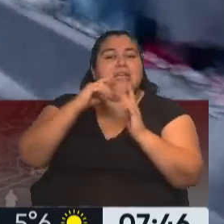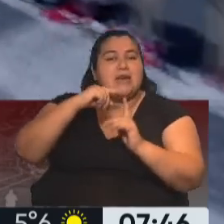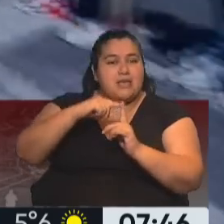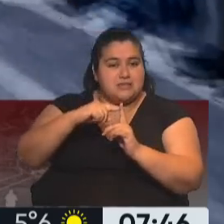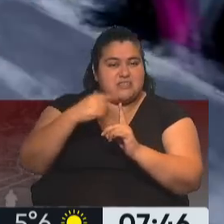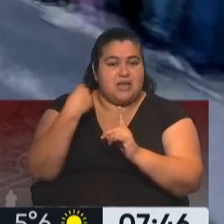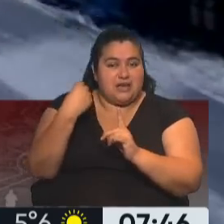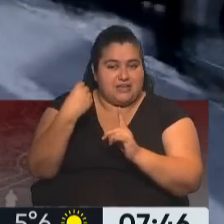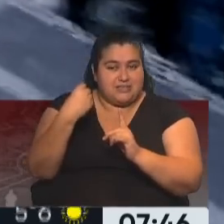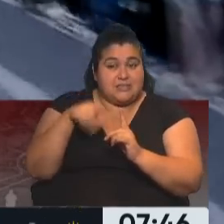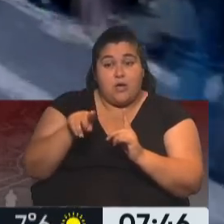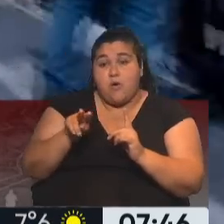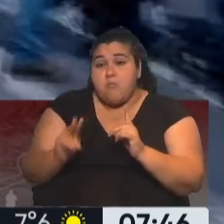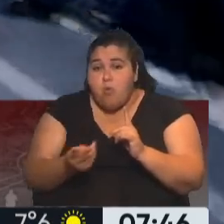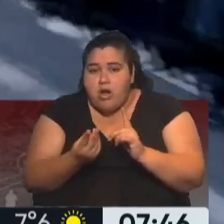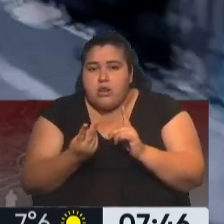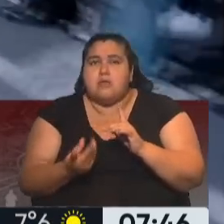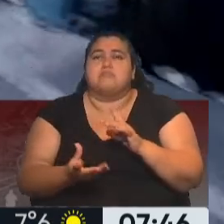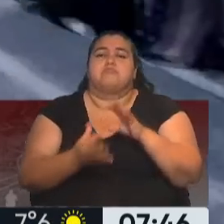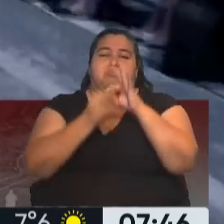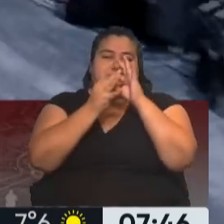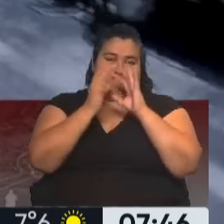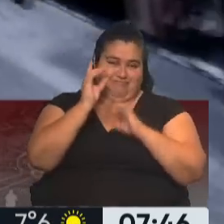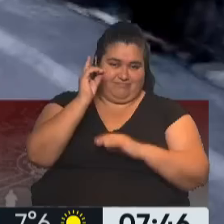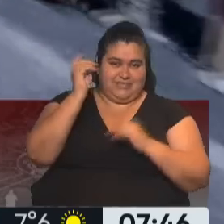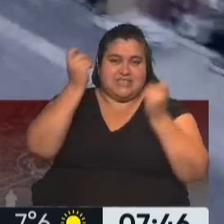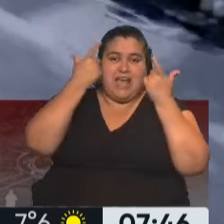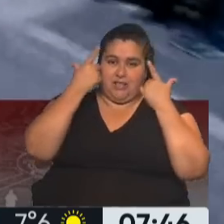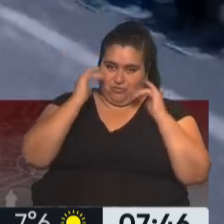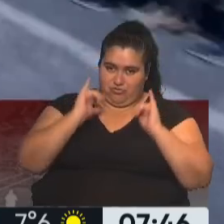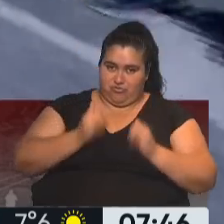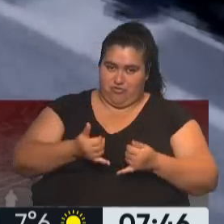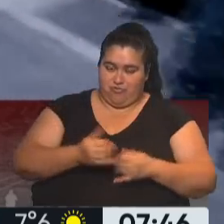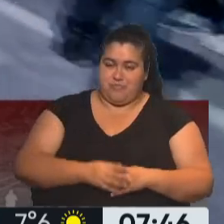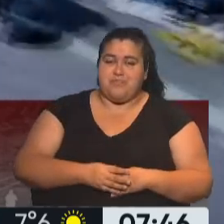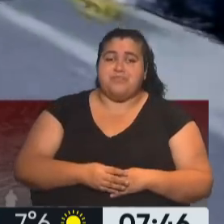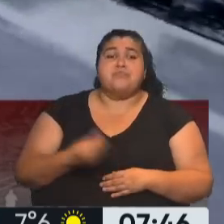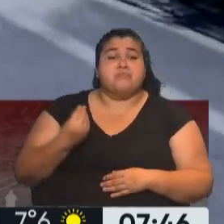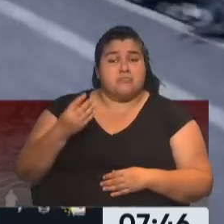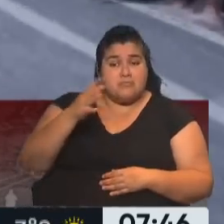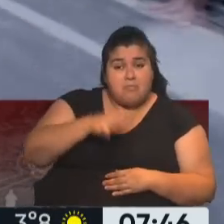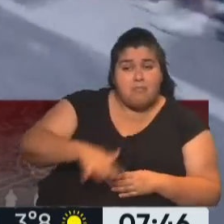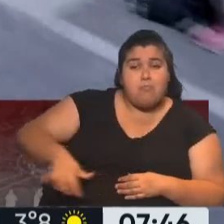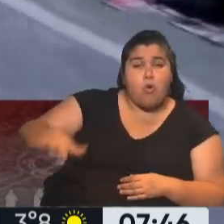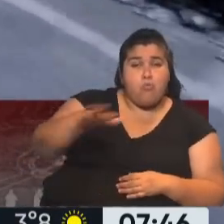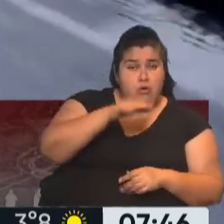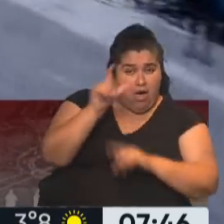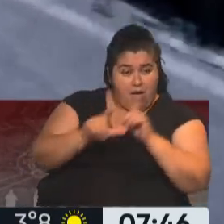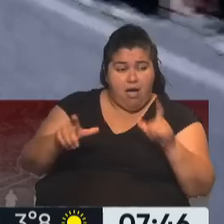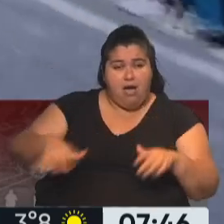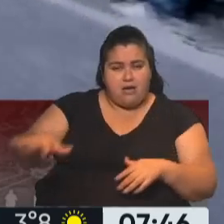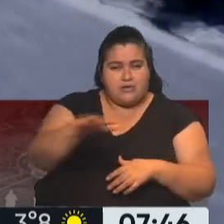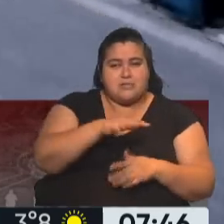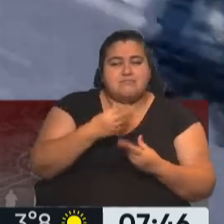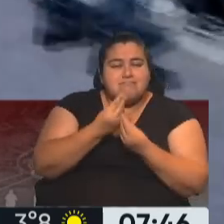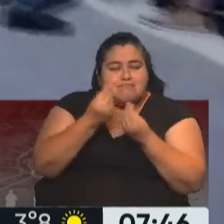de santidad. Y yo tengo la sensación de que la percepción popular es que Francisco tenía olor